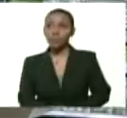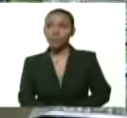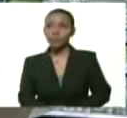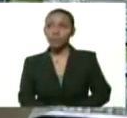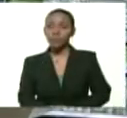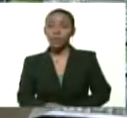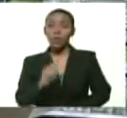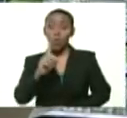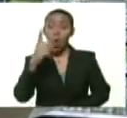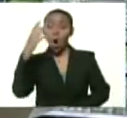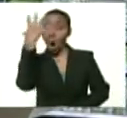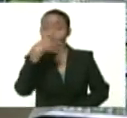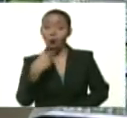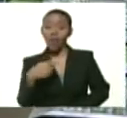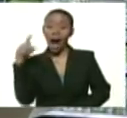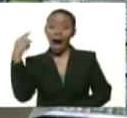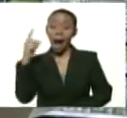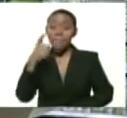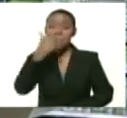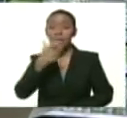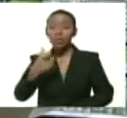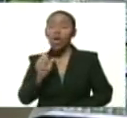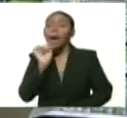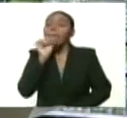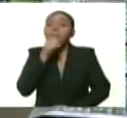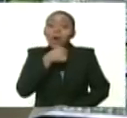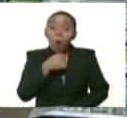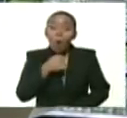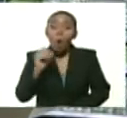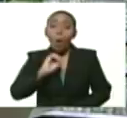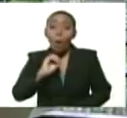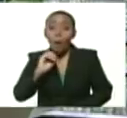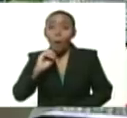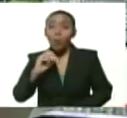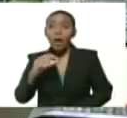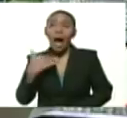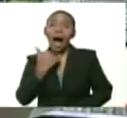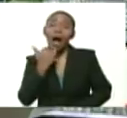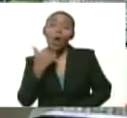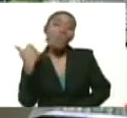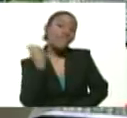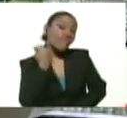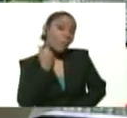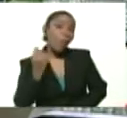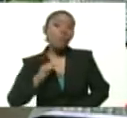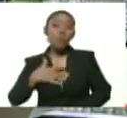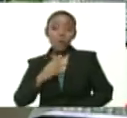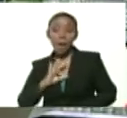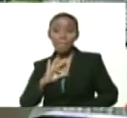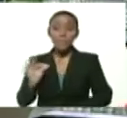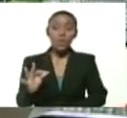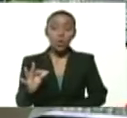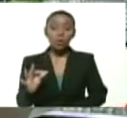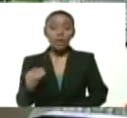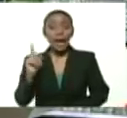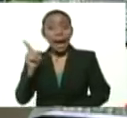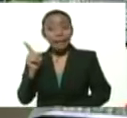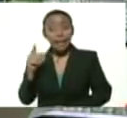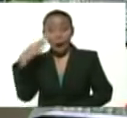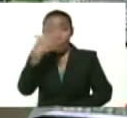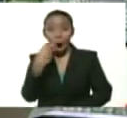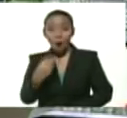un joven hay una persona mayor o una persona con algún tipo de enfermedad que pueda complicar el cuadro, pues ese